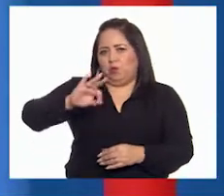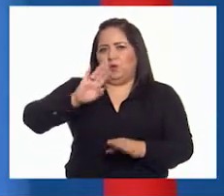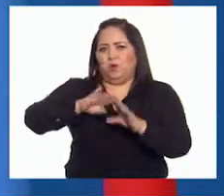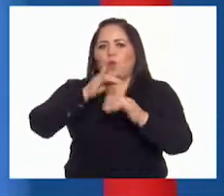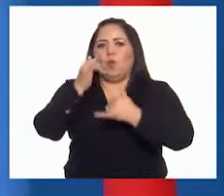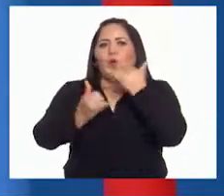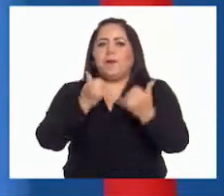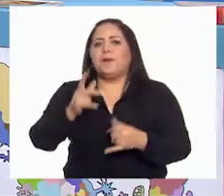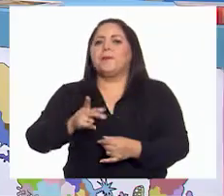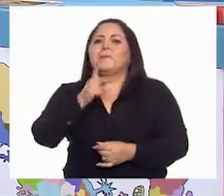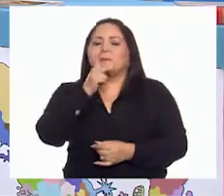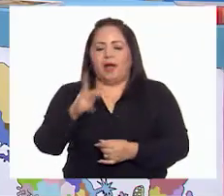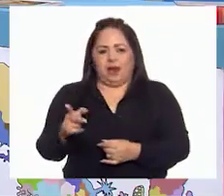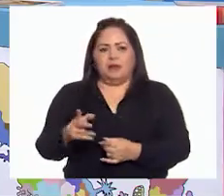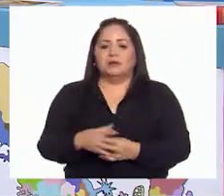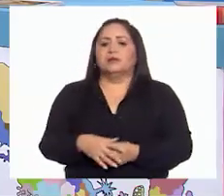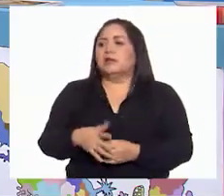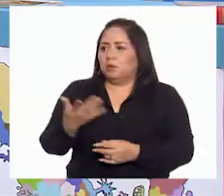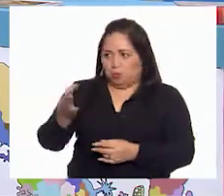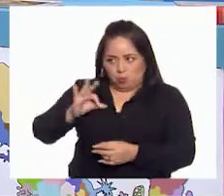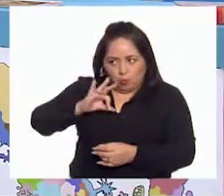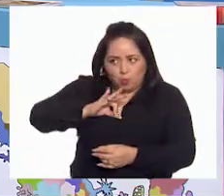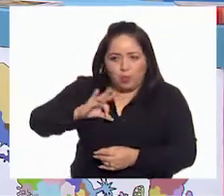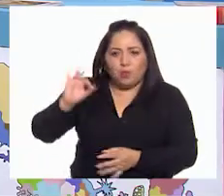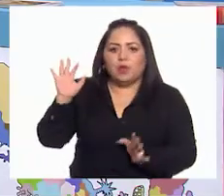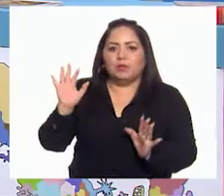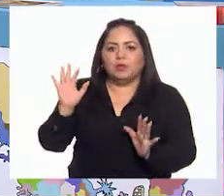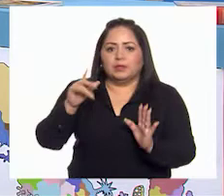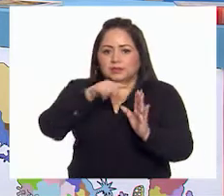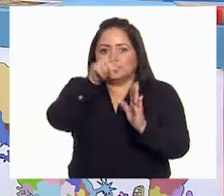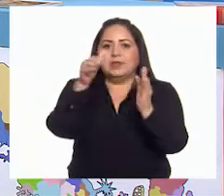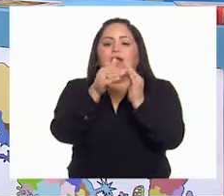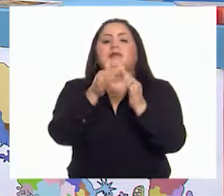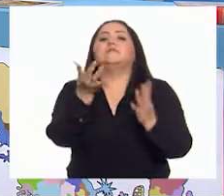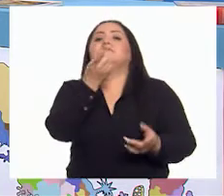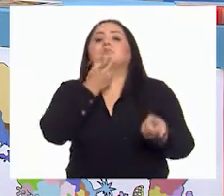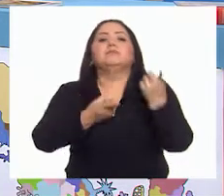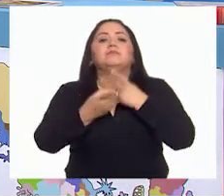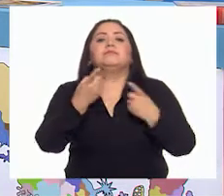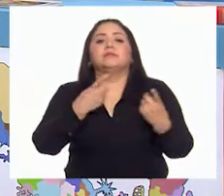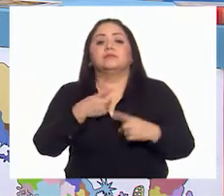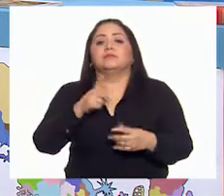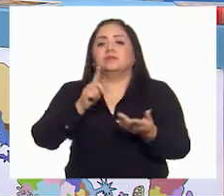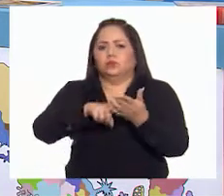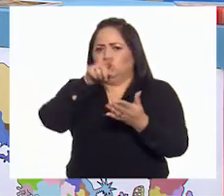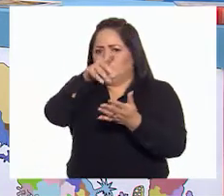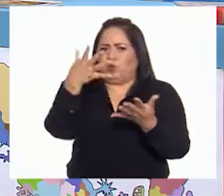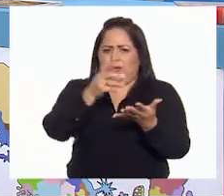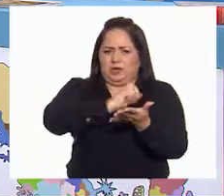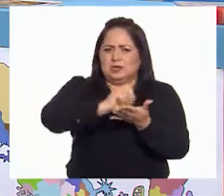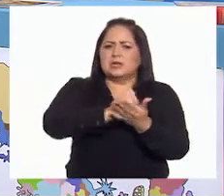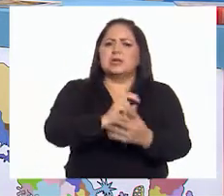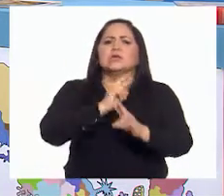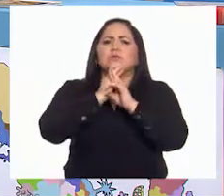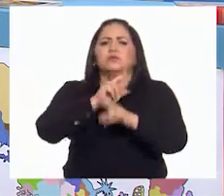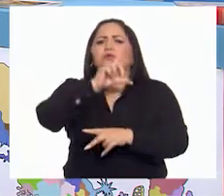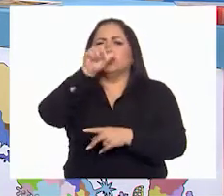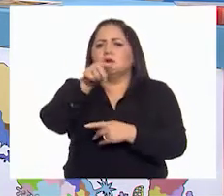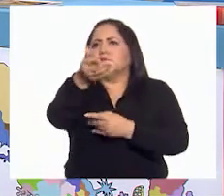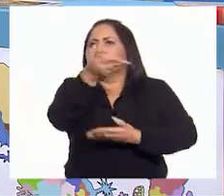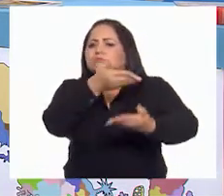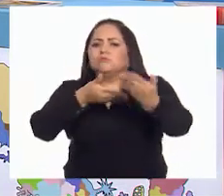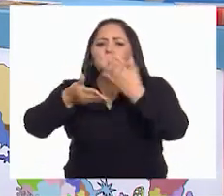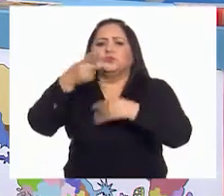juego de palabras. Podría ser en casa. ¿Qué dicen? Elaboren una respuesta y compártanla